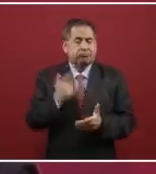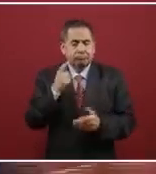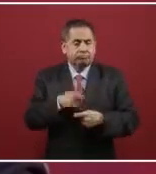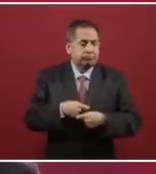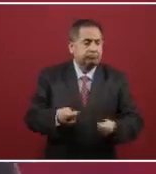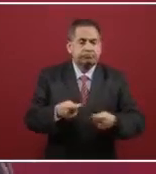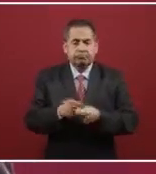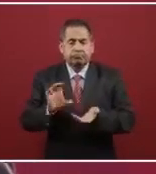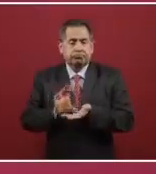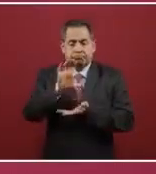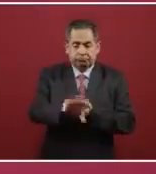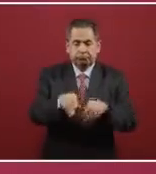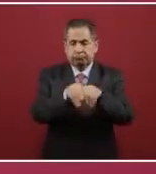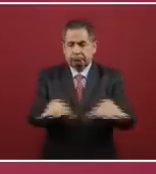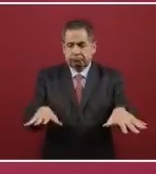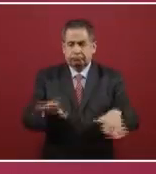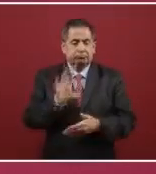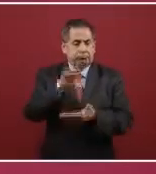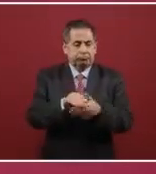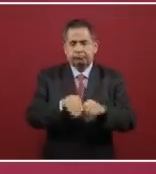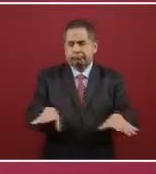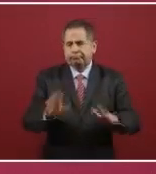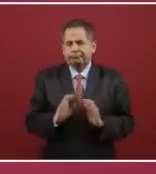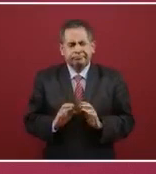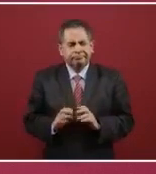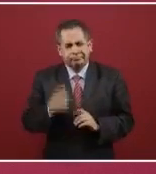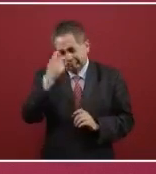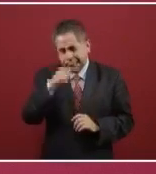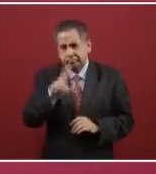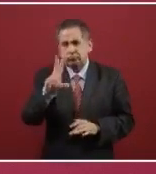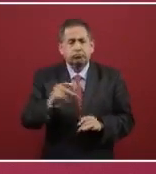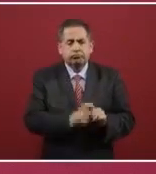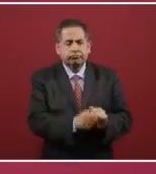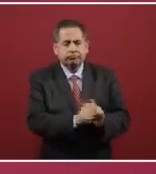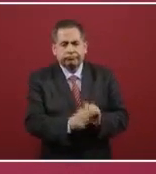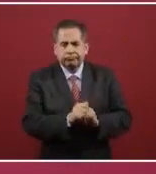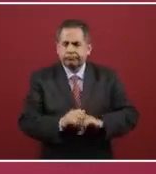para la dispersión de recursos, para que no se maneje efectivo,